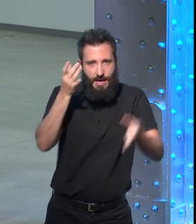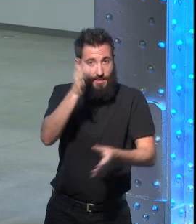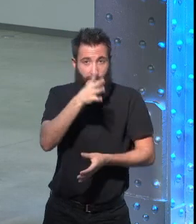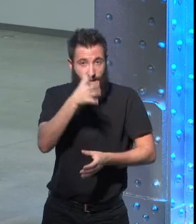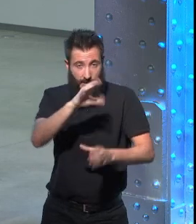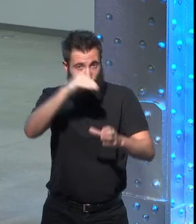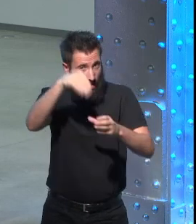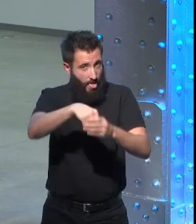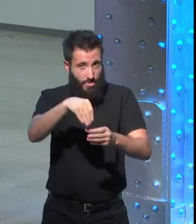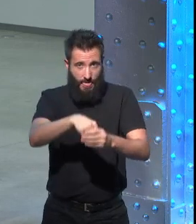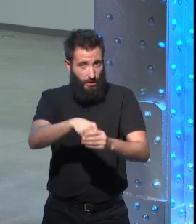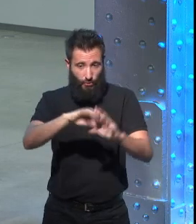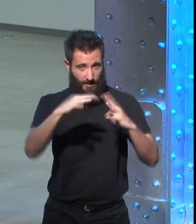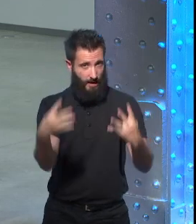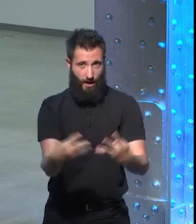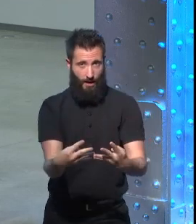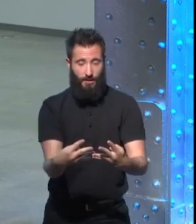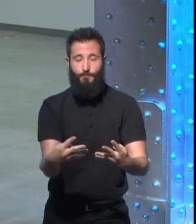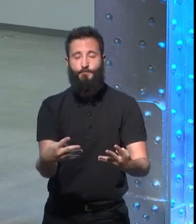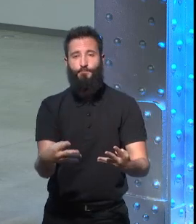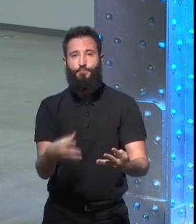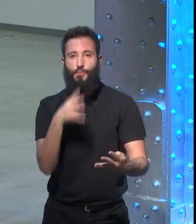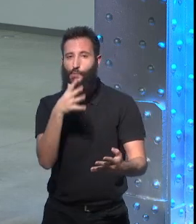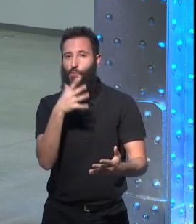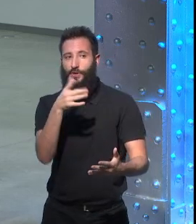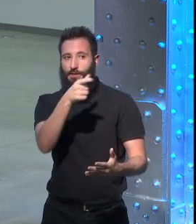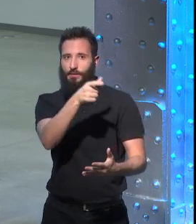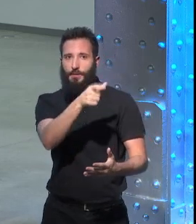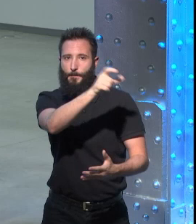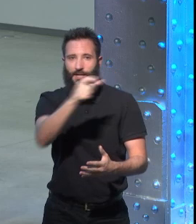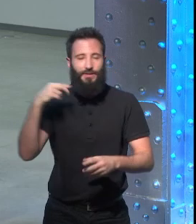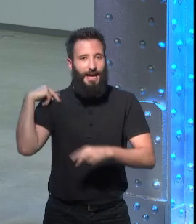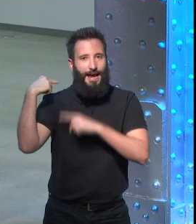dentro del mundo digital. Es una